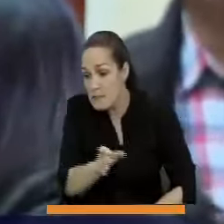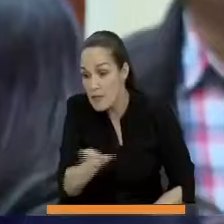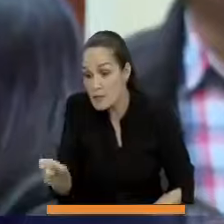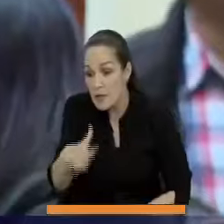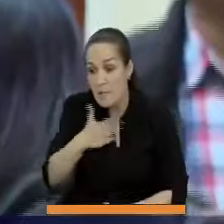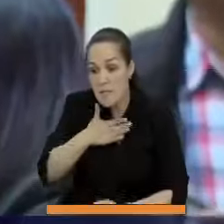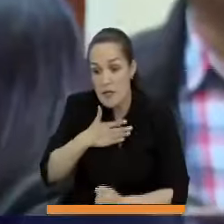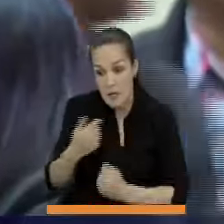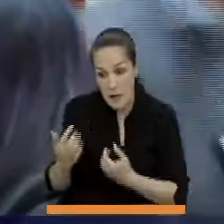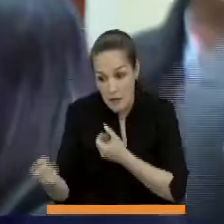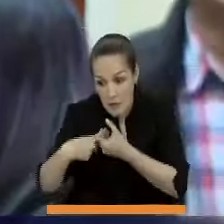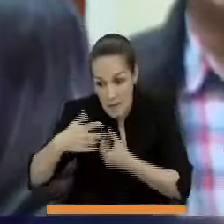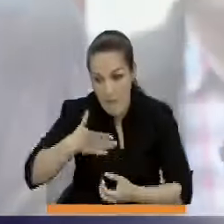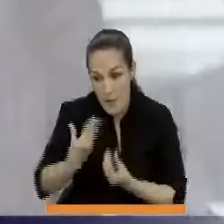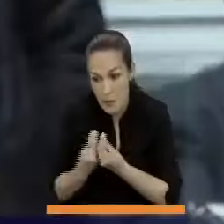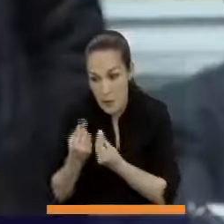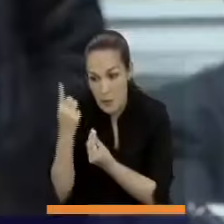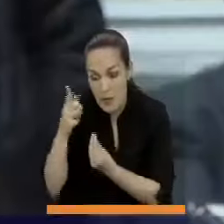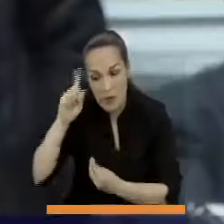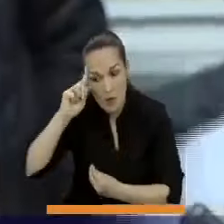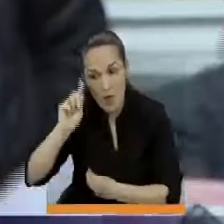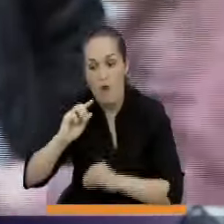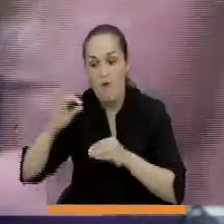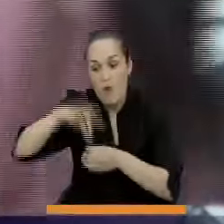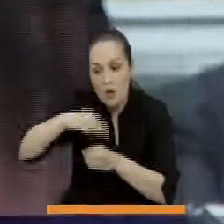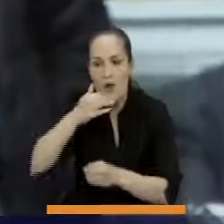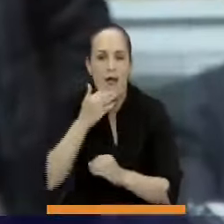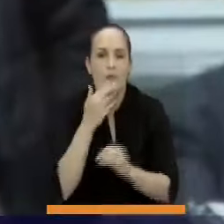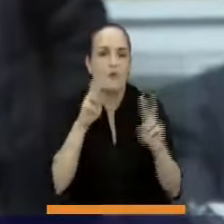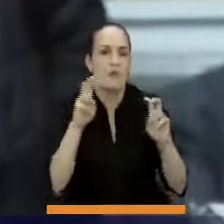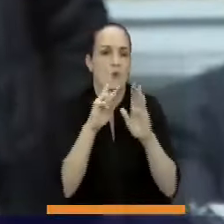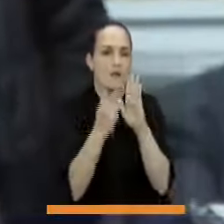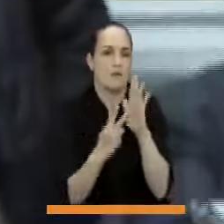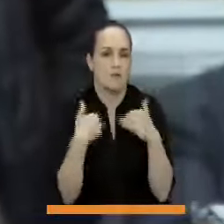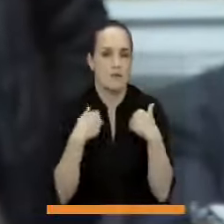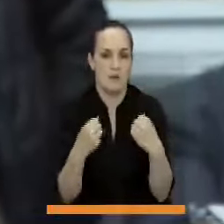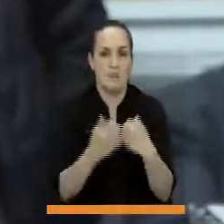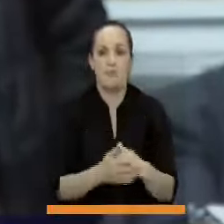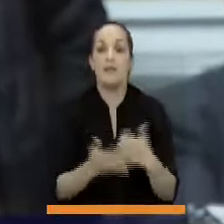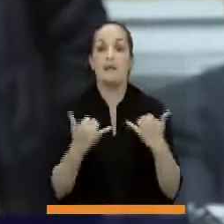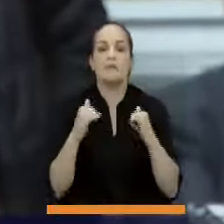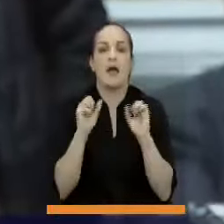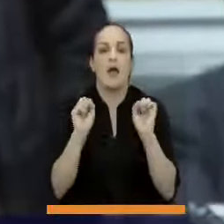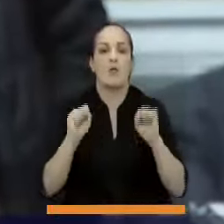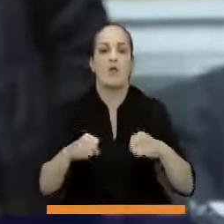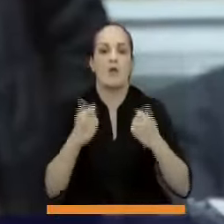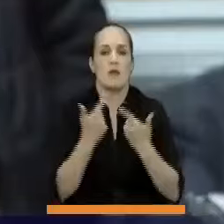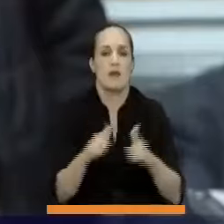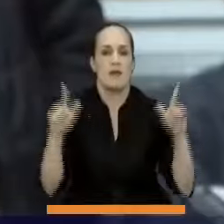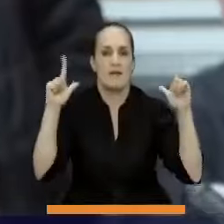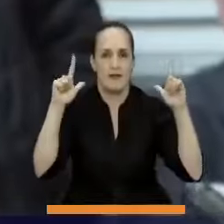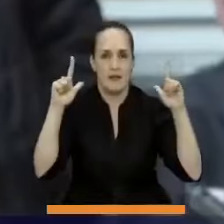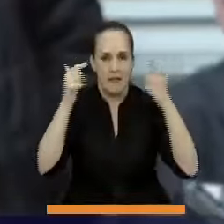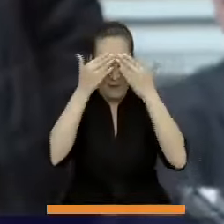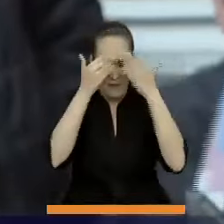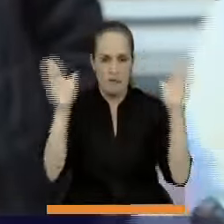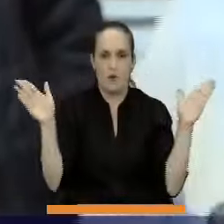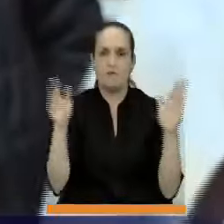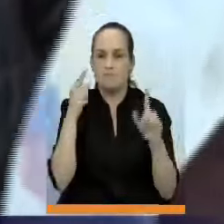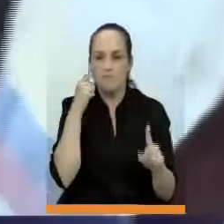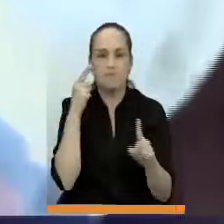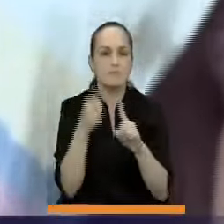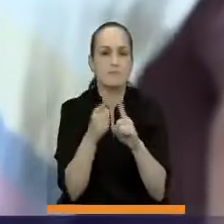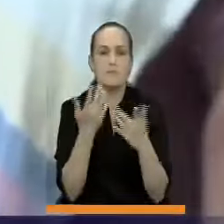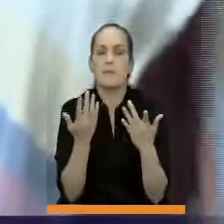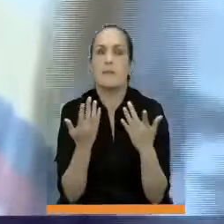voten como ellos consideran la reforma a la salud. Se aprobó la libertad democrática. ¿A qué hacemos referencia? Hacemos referencia a que